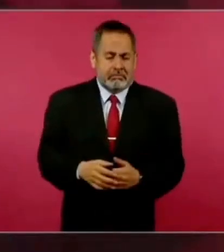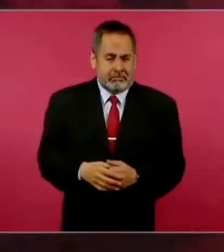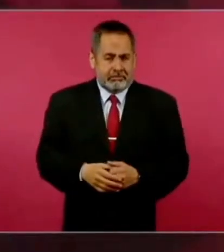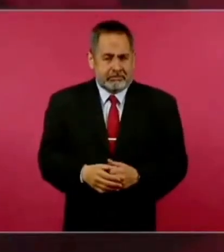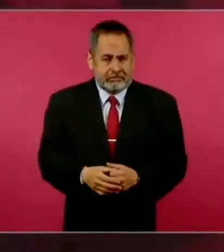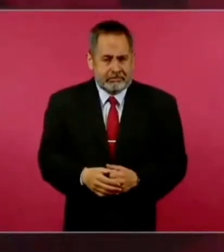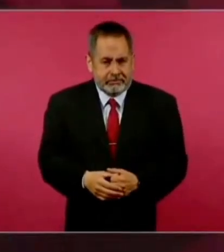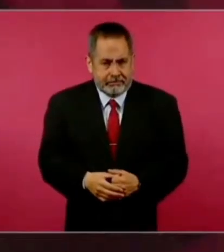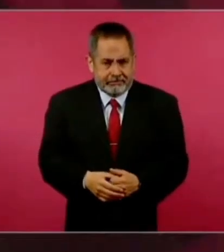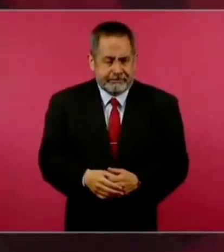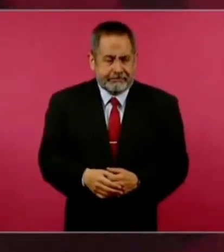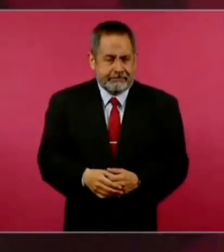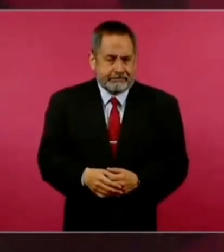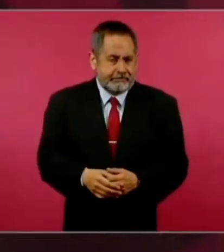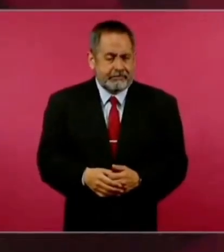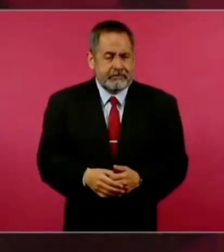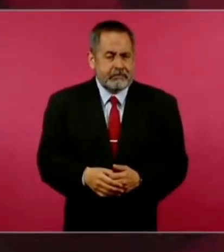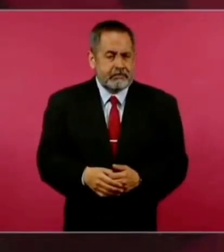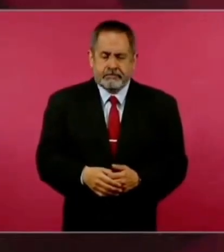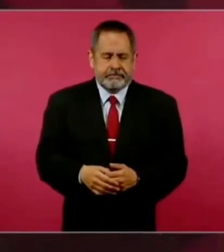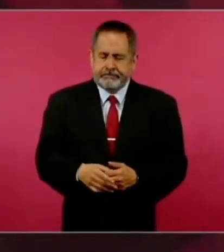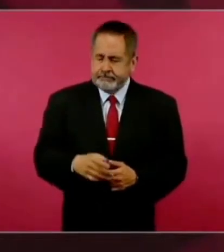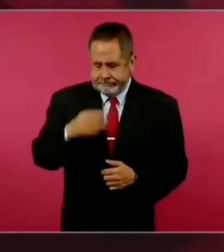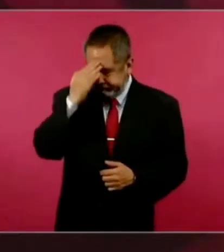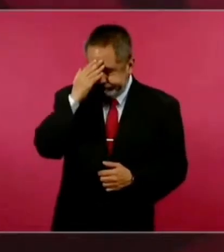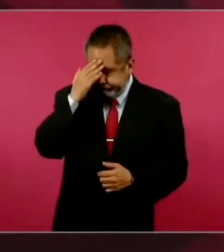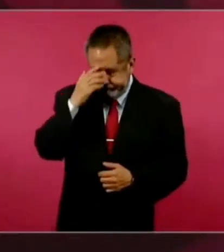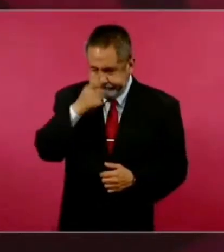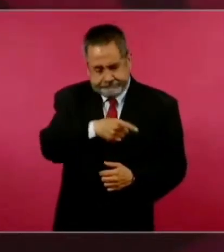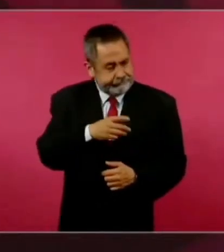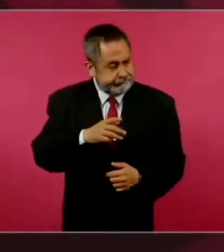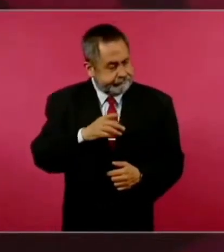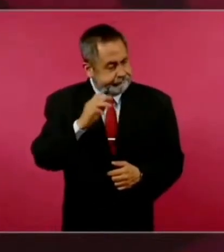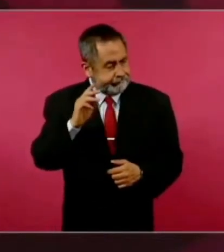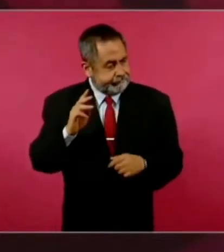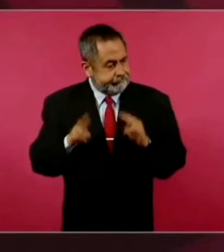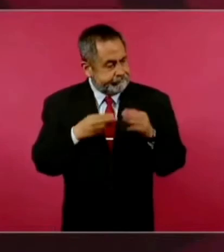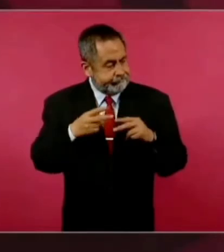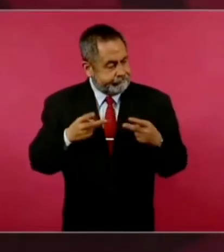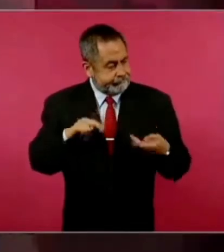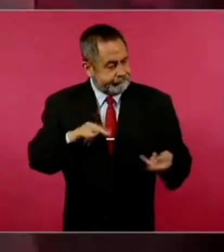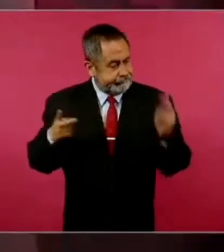Es de veras el mundo al revés.